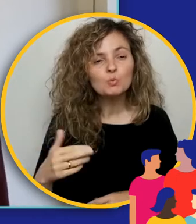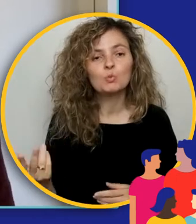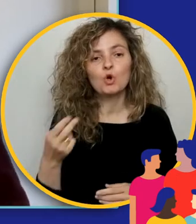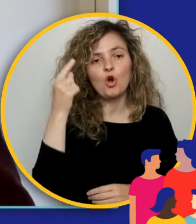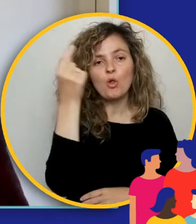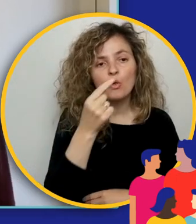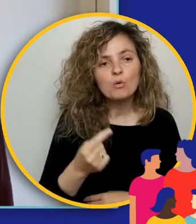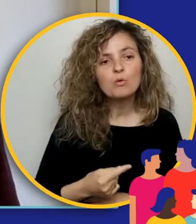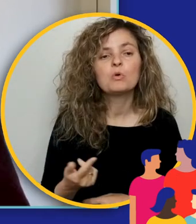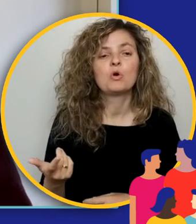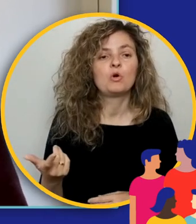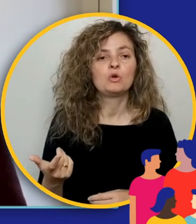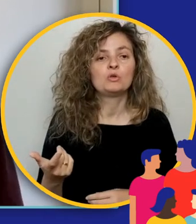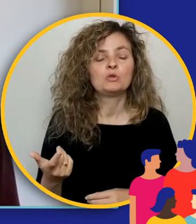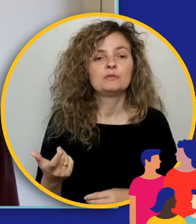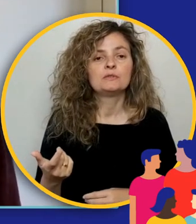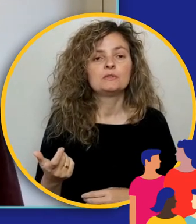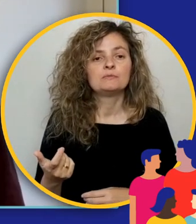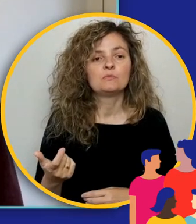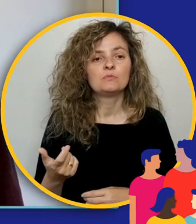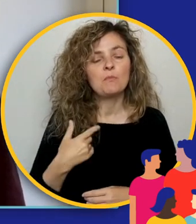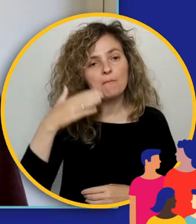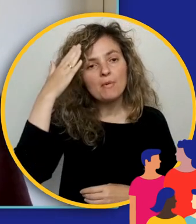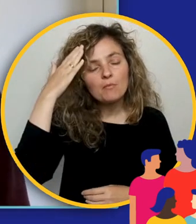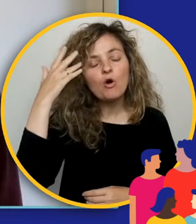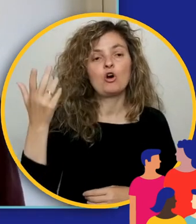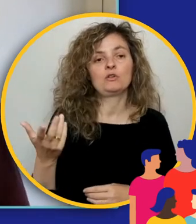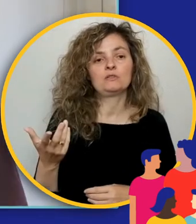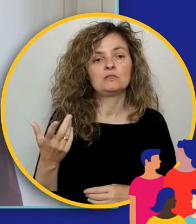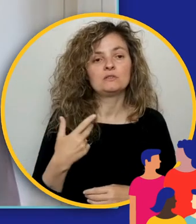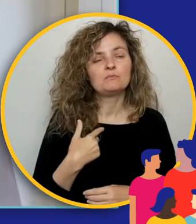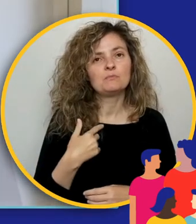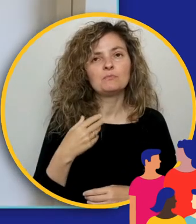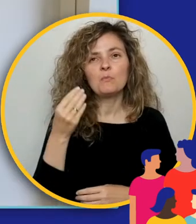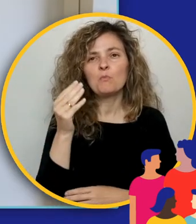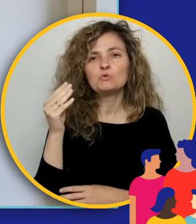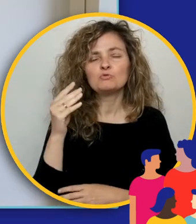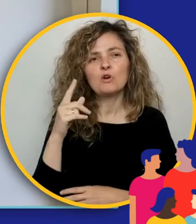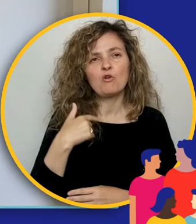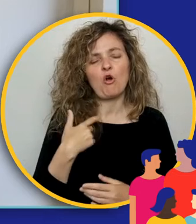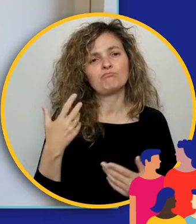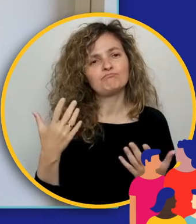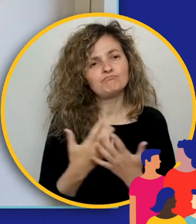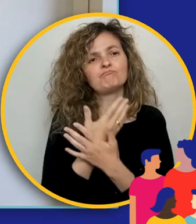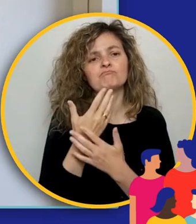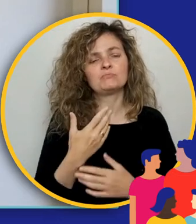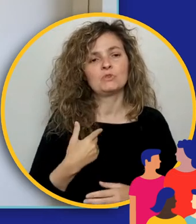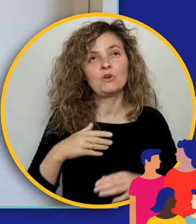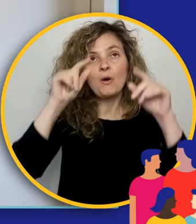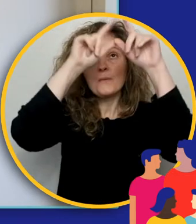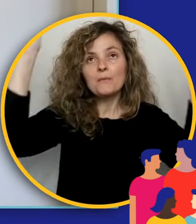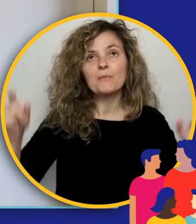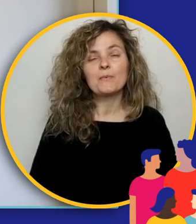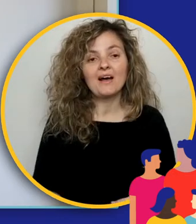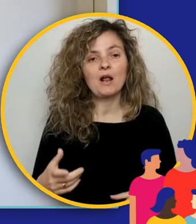pintura, dibujo y memoria. El museo que más me chocó fue pasar por la